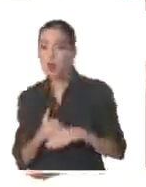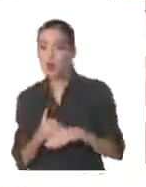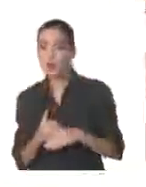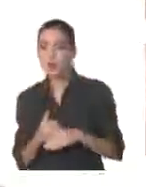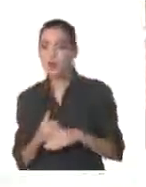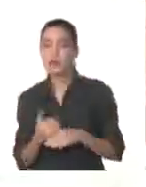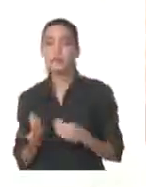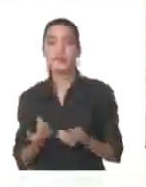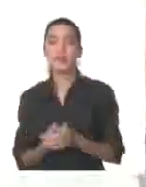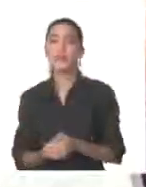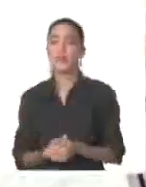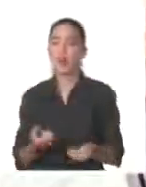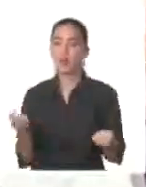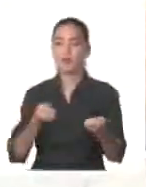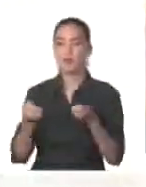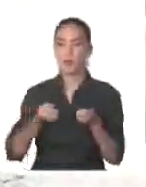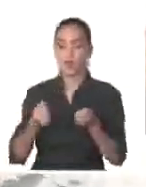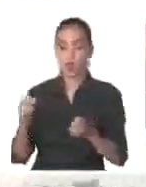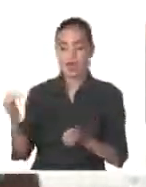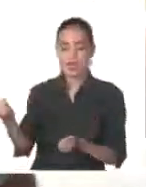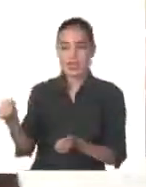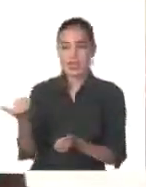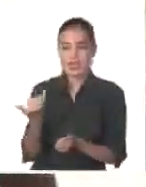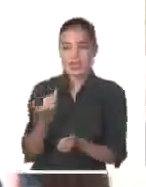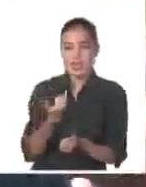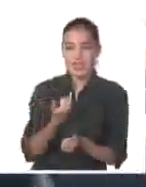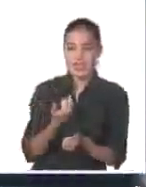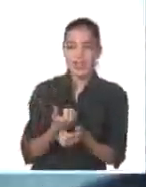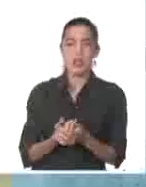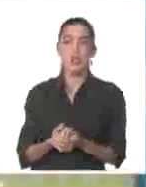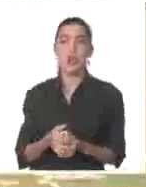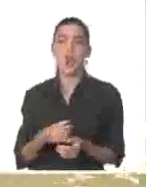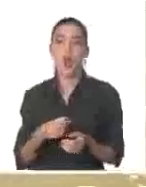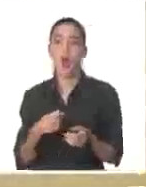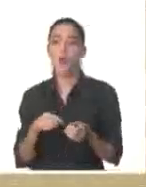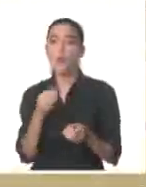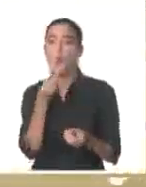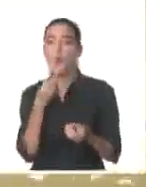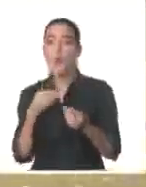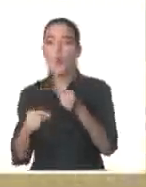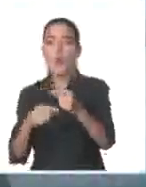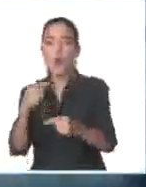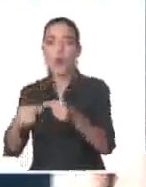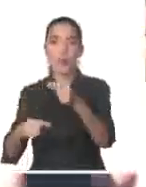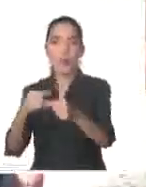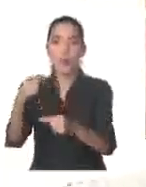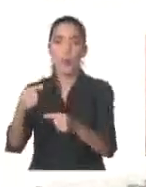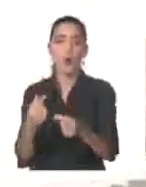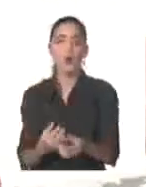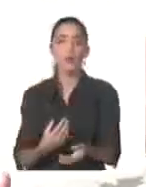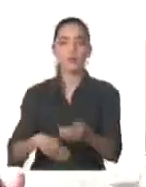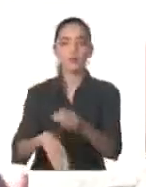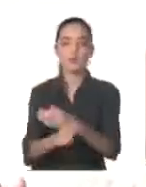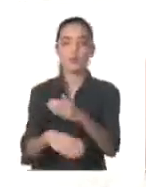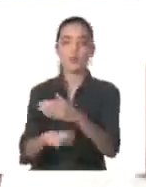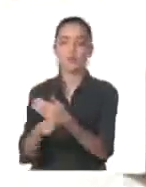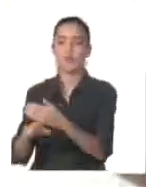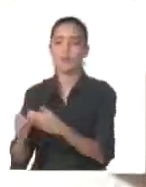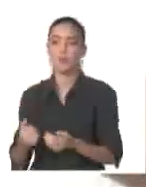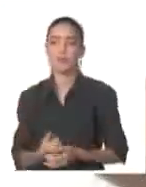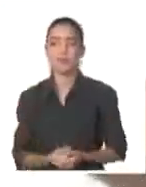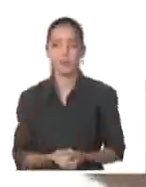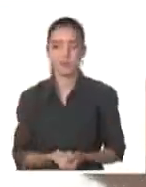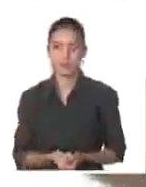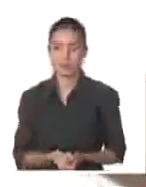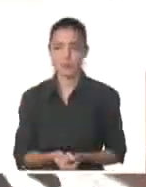hasta acá y los recursos los vamos a ir pasando. Fíjate, esto da paso, esto aquí da paso. Por tanto, lo vamos a ir pasando con